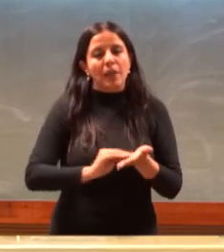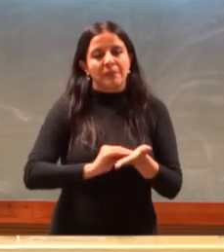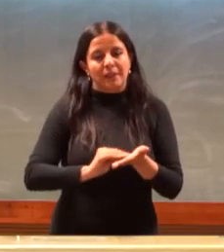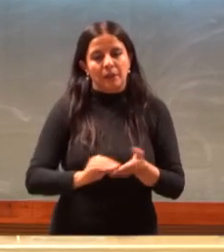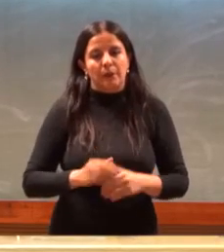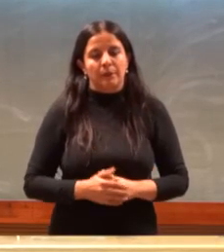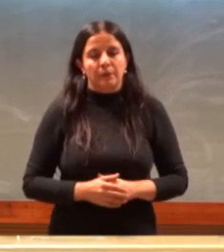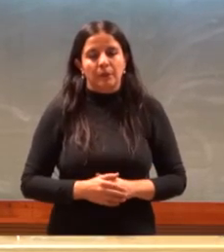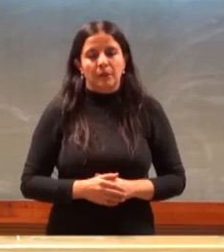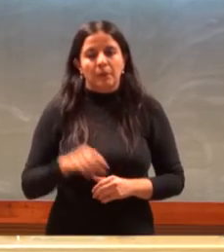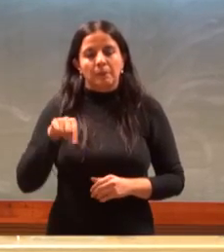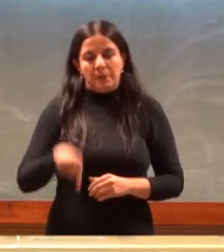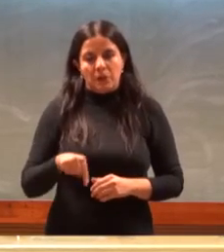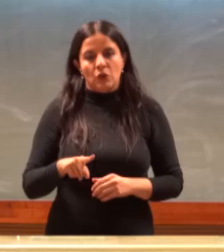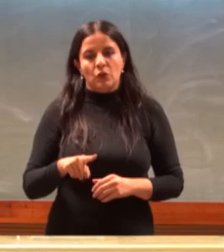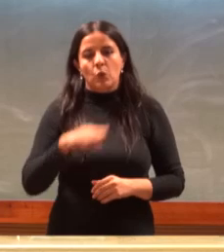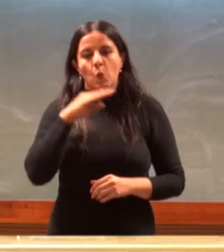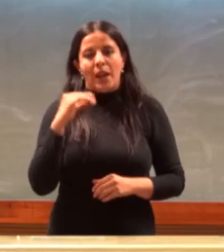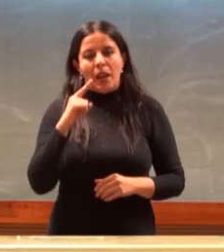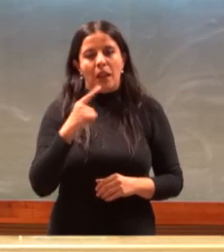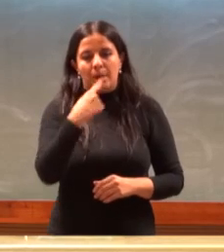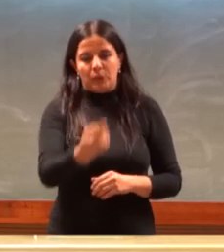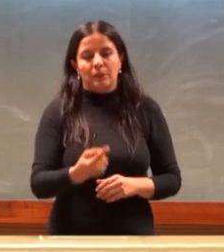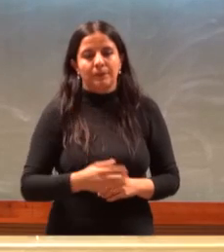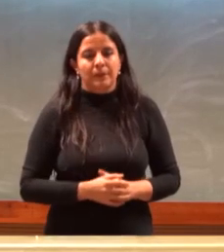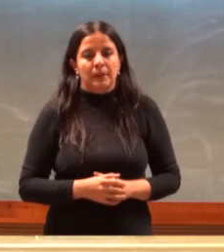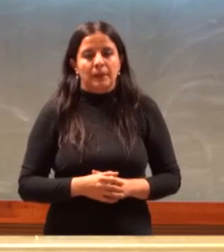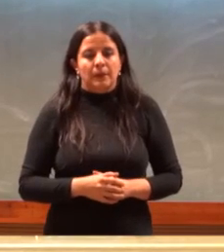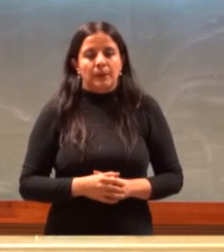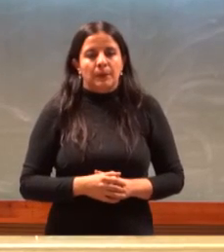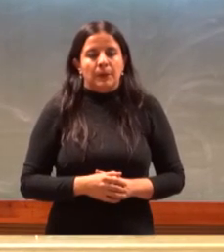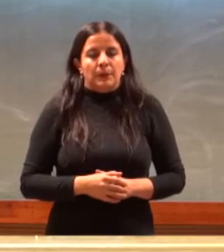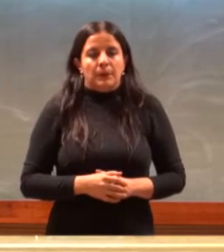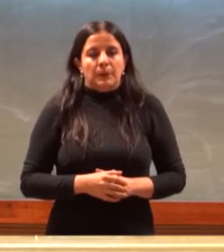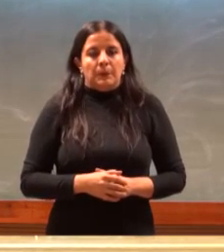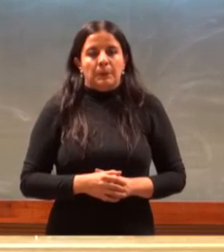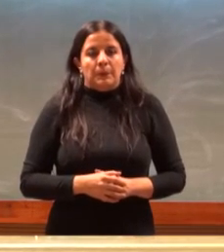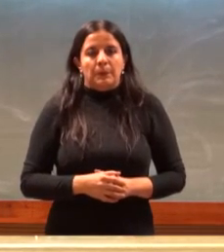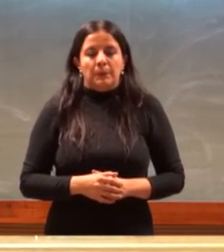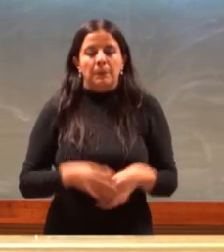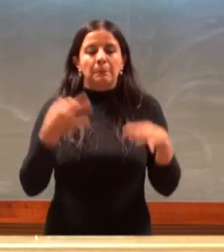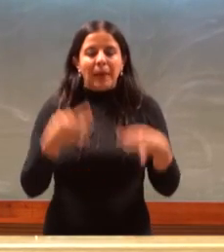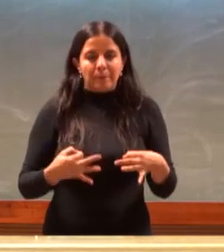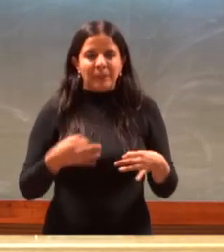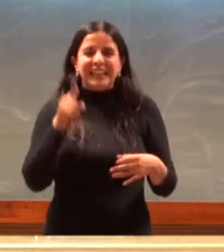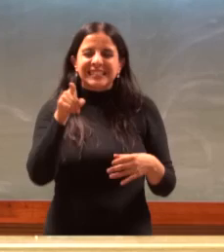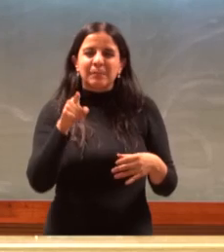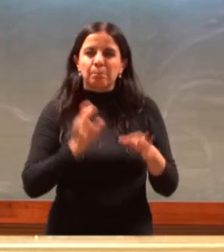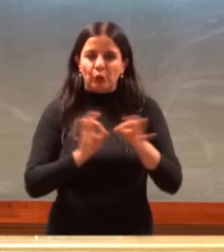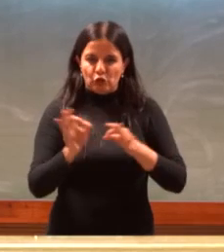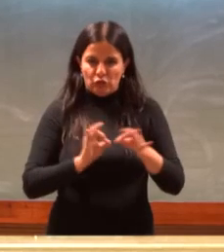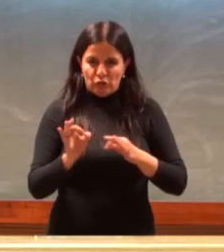administrativa Juano entonces comienza a responder bien eh En realidad ese